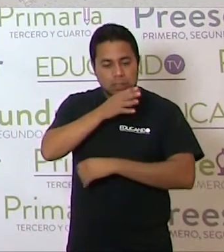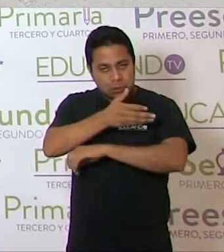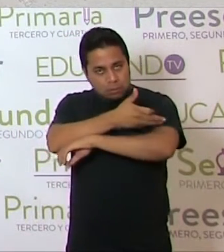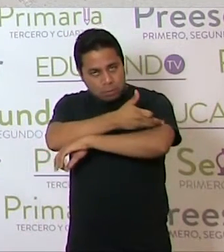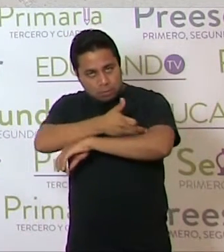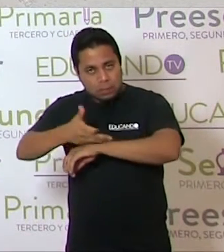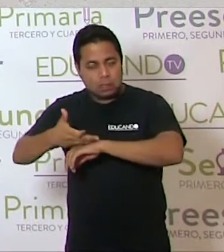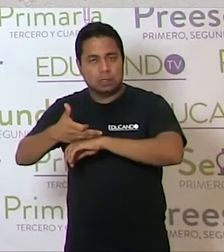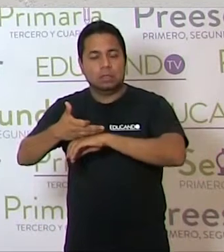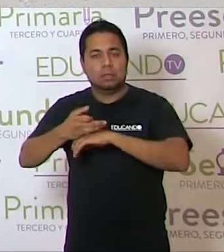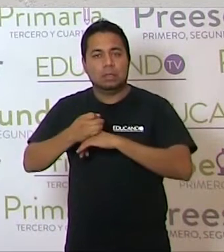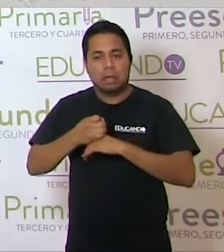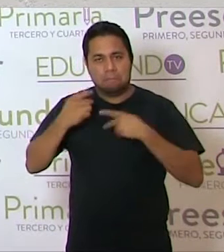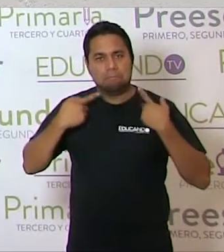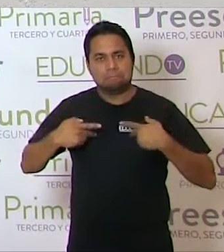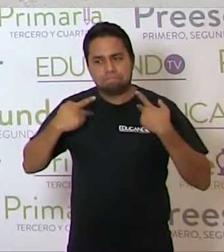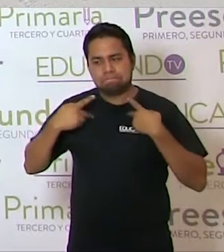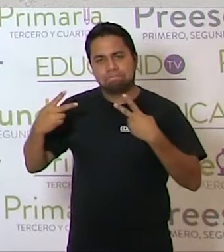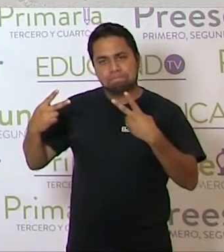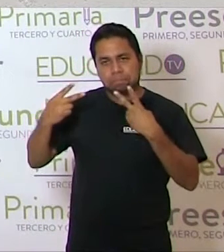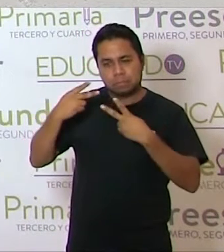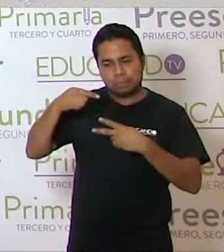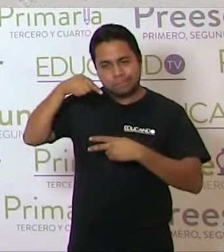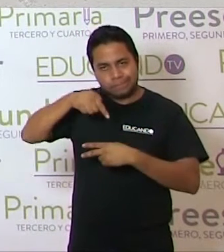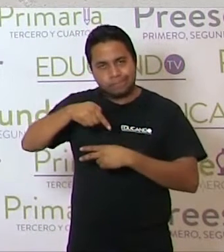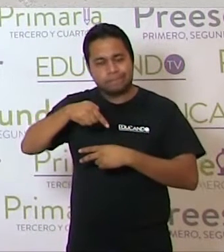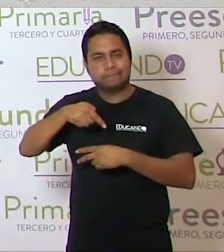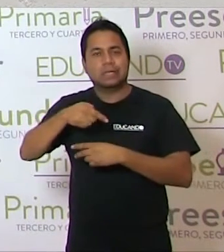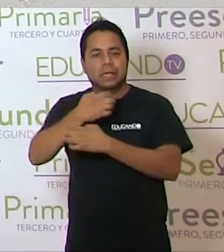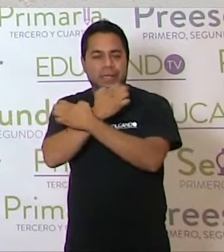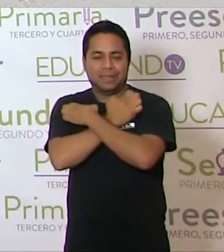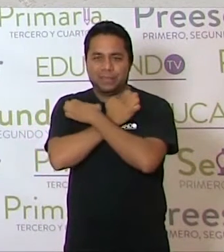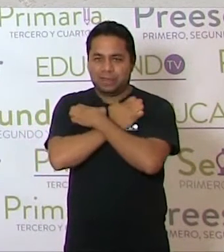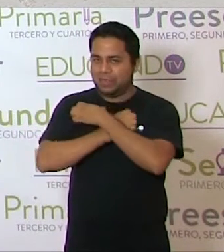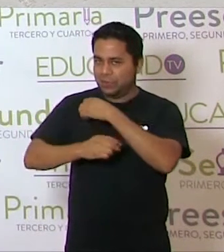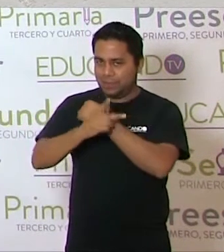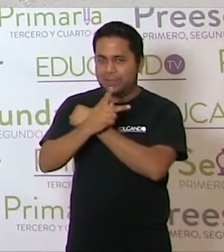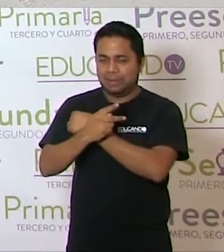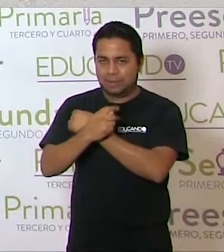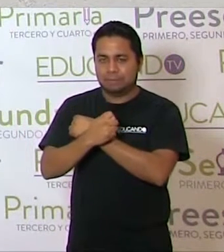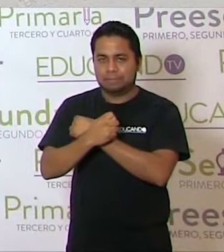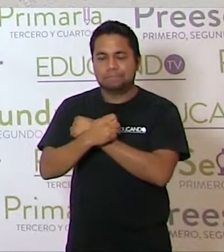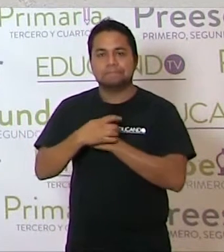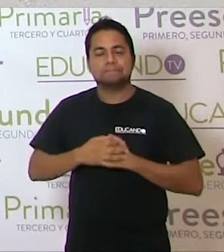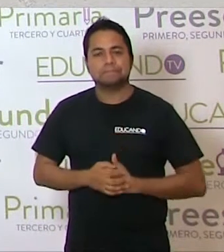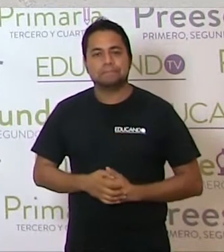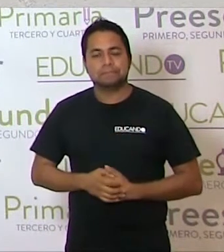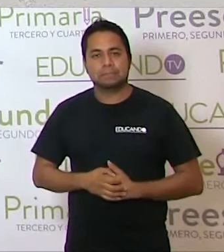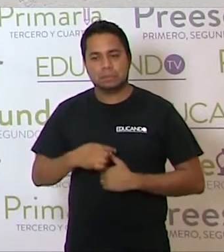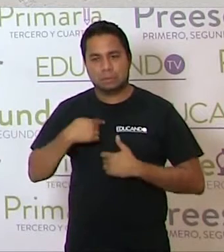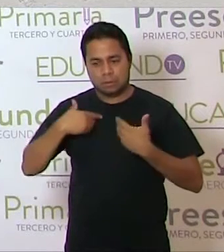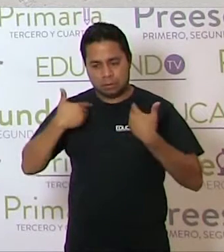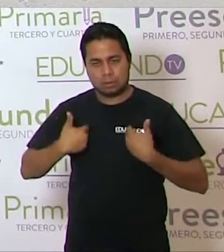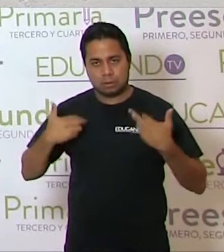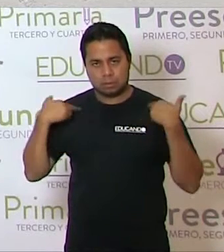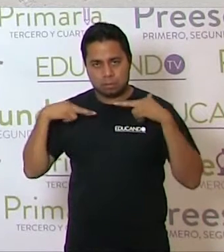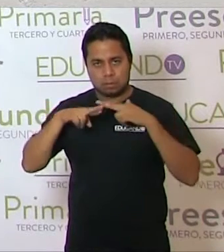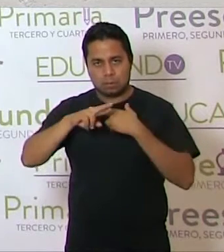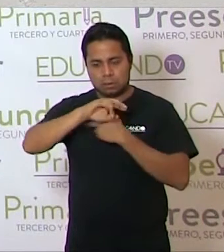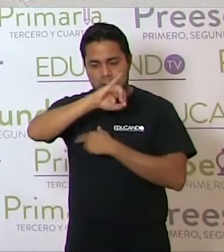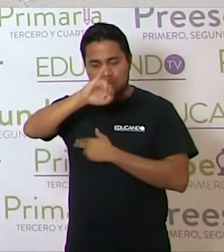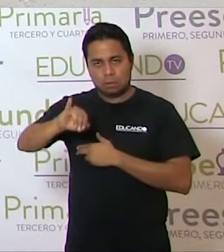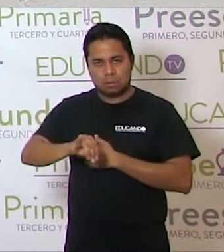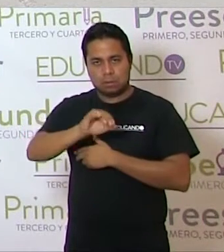familia público en general a este su programa 'educando tv soy jorge blancas moreno